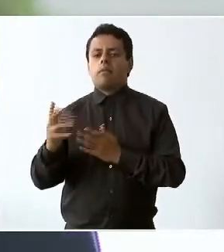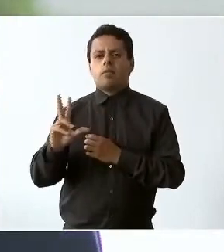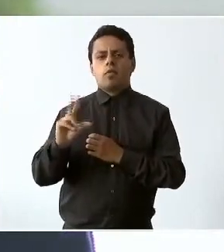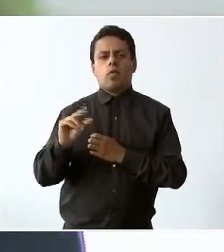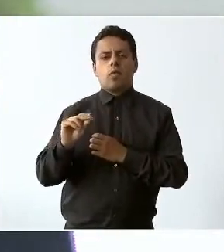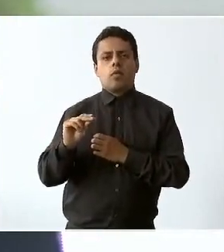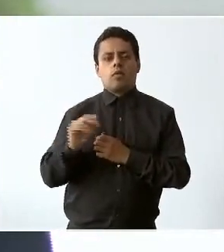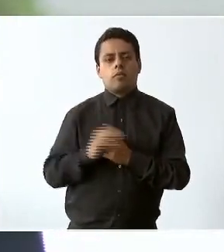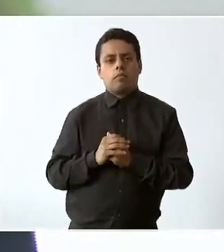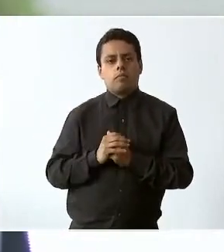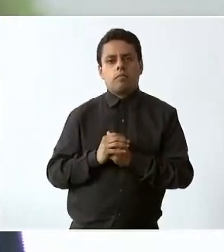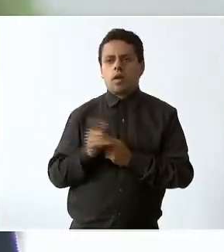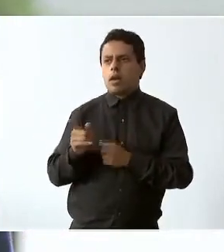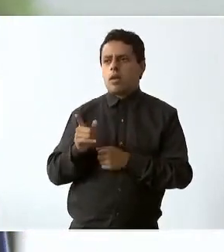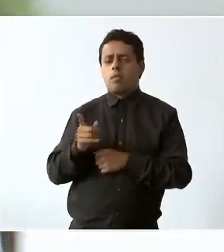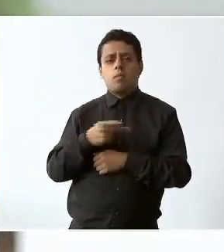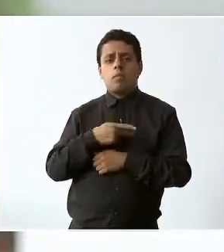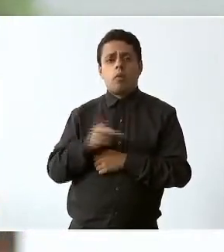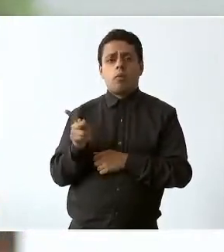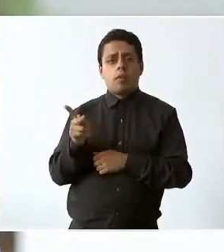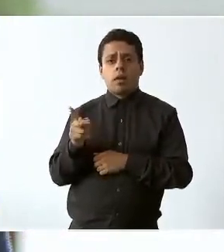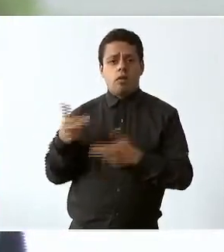Murió pobre,